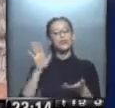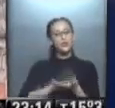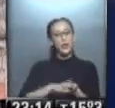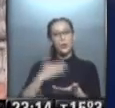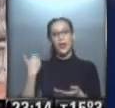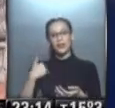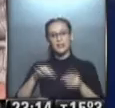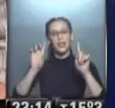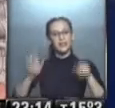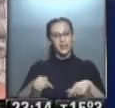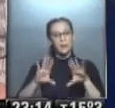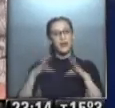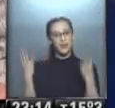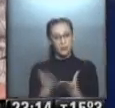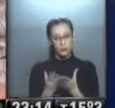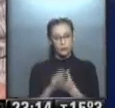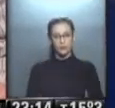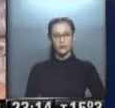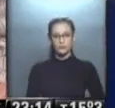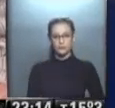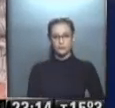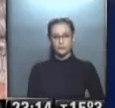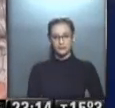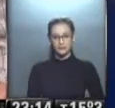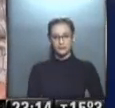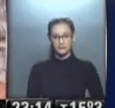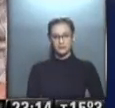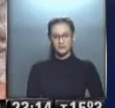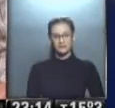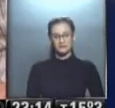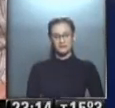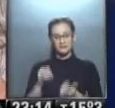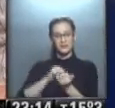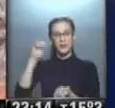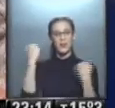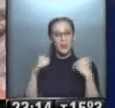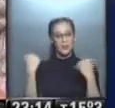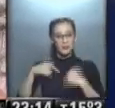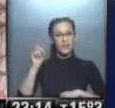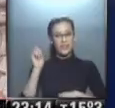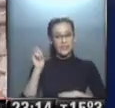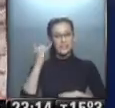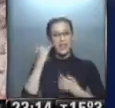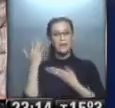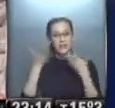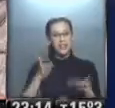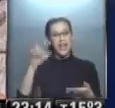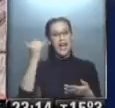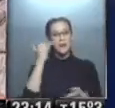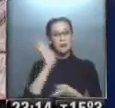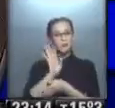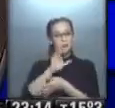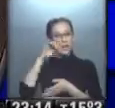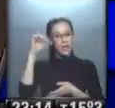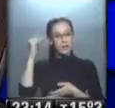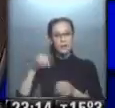ocurrido en la Argentina y en el mundo. Y los títulos del deporte los tiene la ya presentada Gaby Previte. Te digo